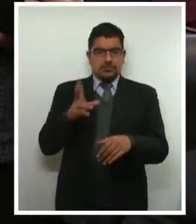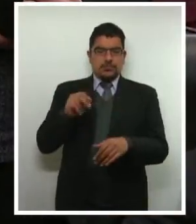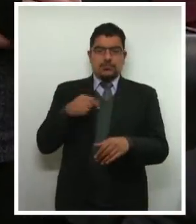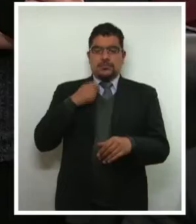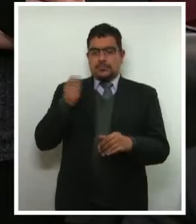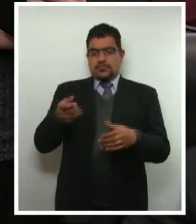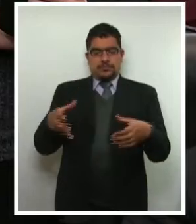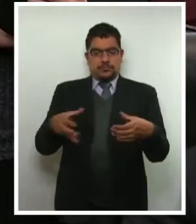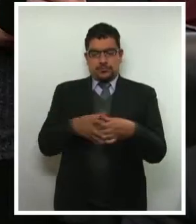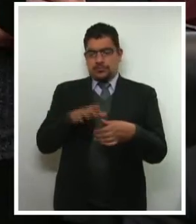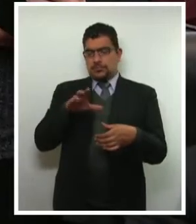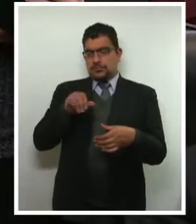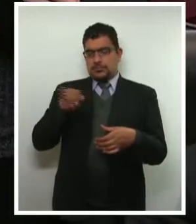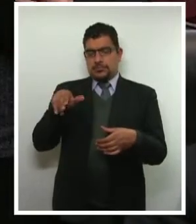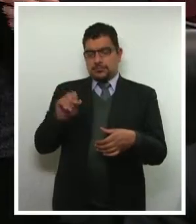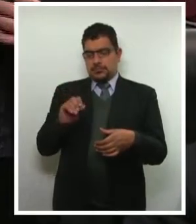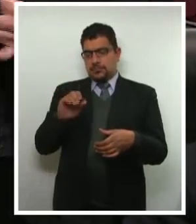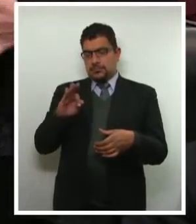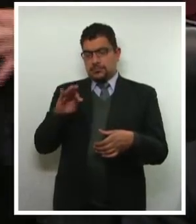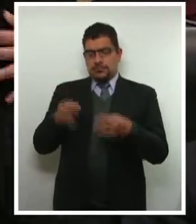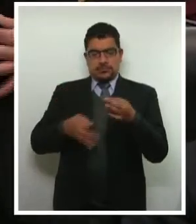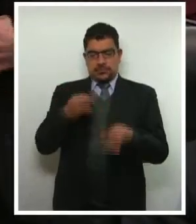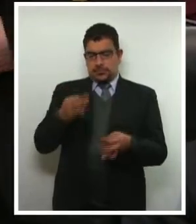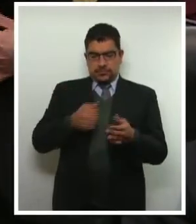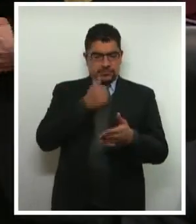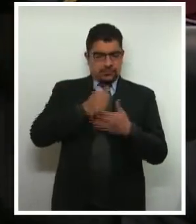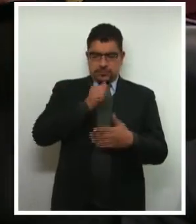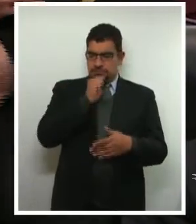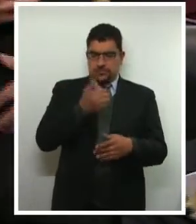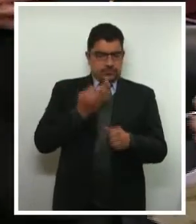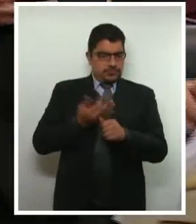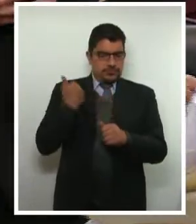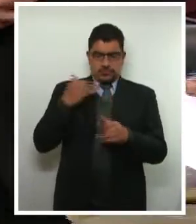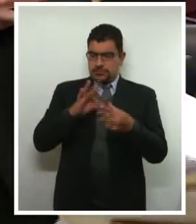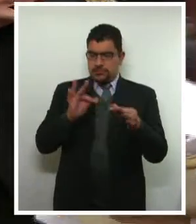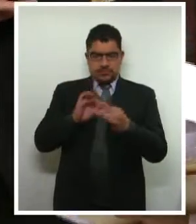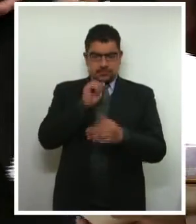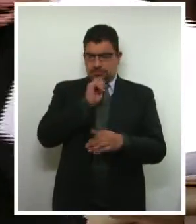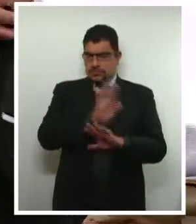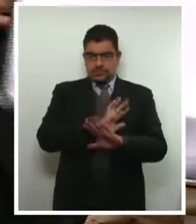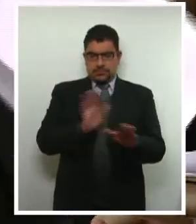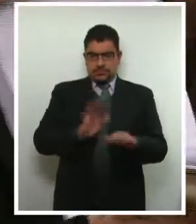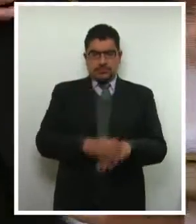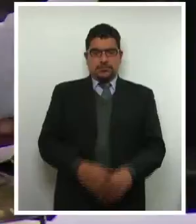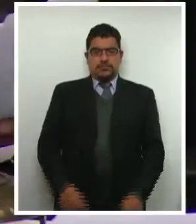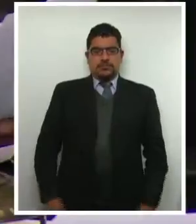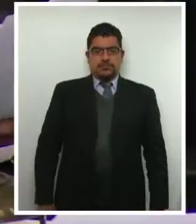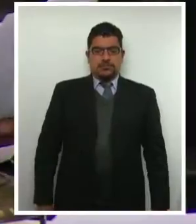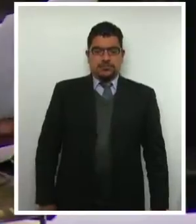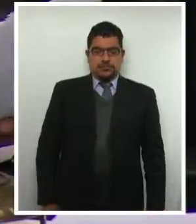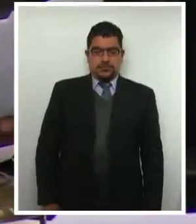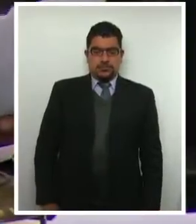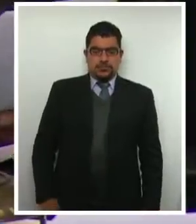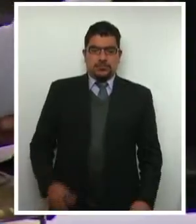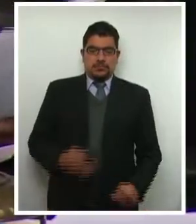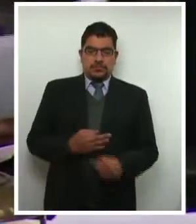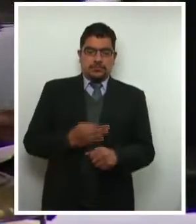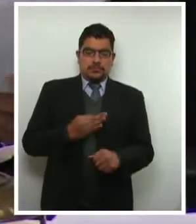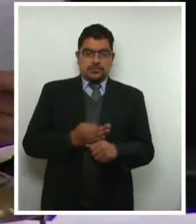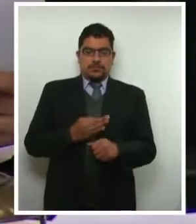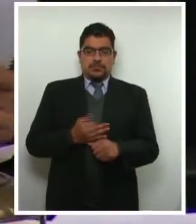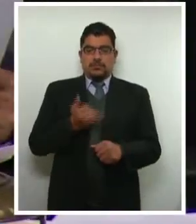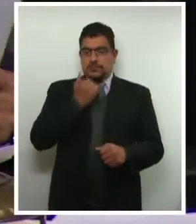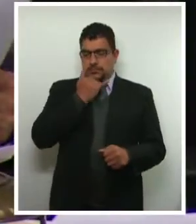el Consejo Judicial Ciudadano del que se está hablando aquí. Bueno,